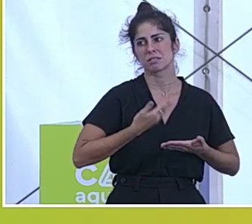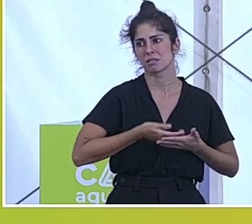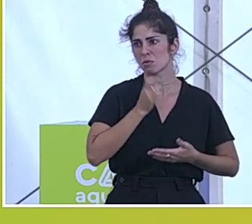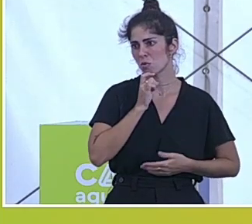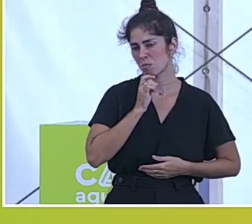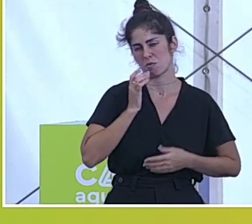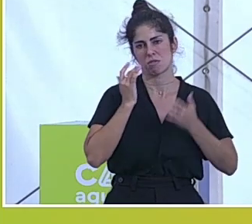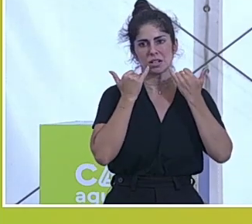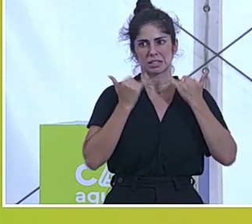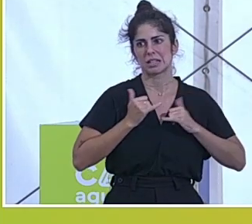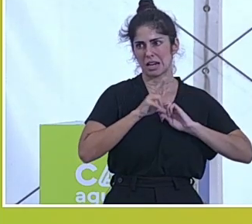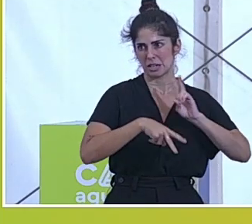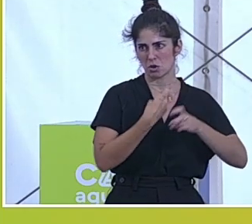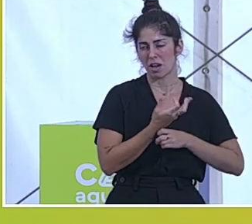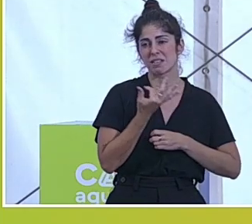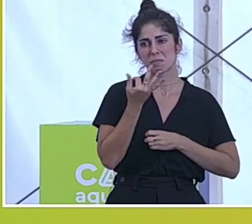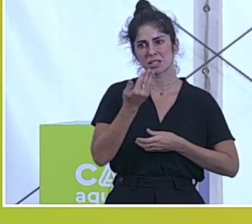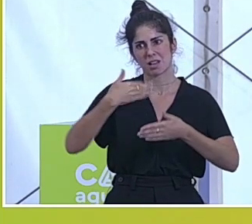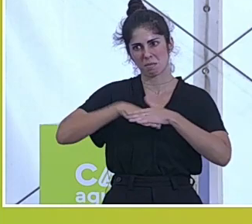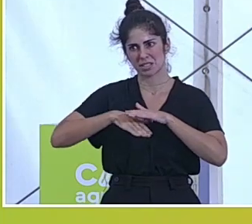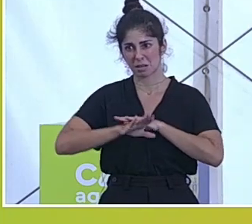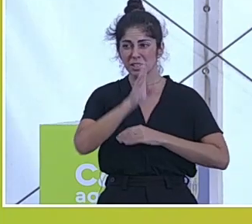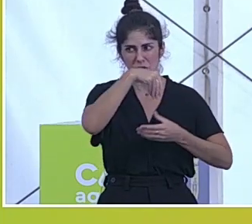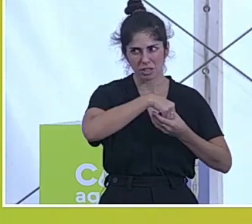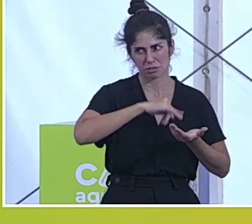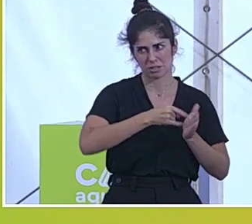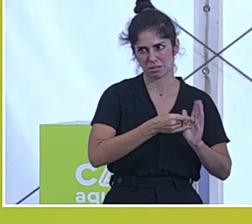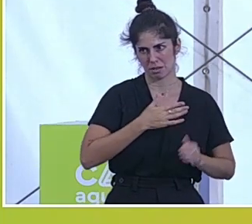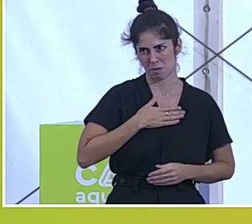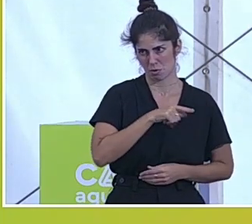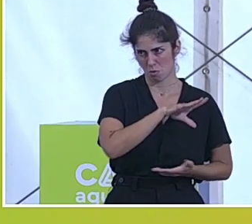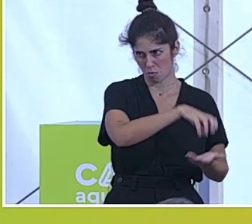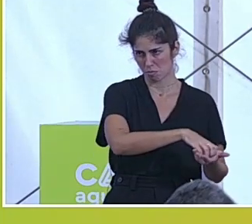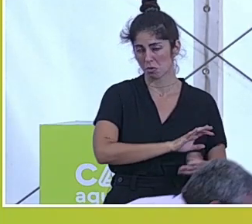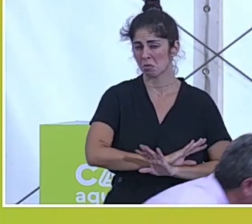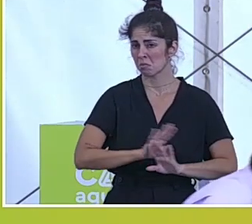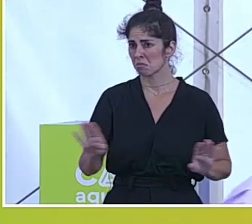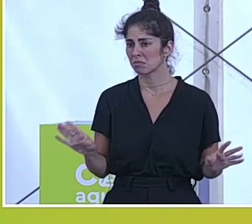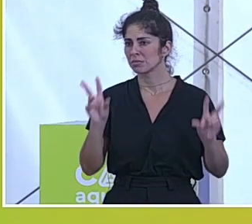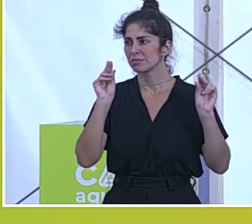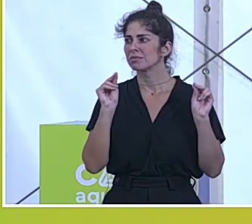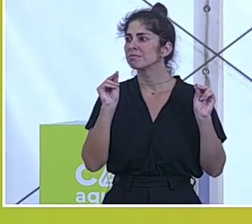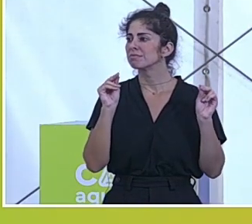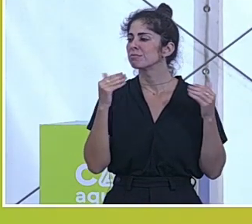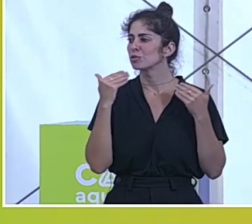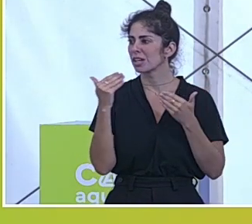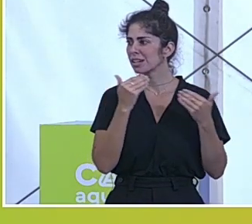el almacenamiento energético que provee el sistema, ¿vale? Y con eso es todo. Muchas gracias por todo.